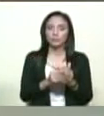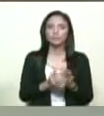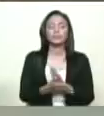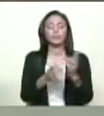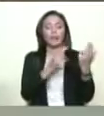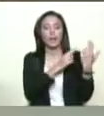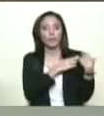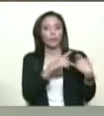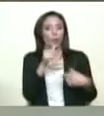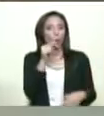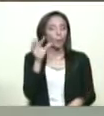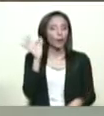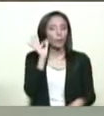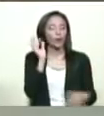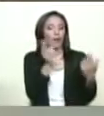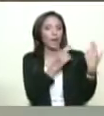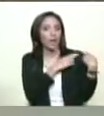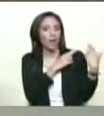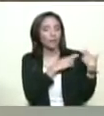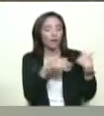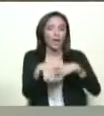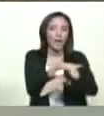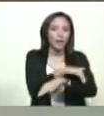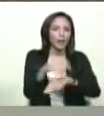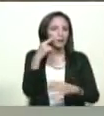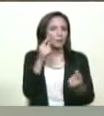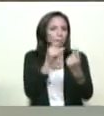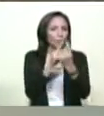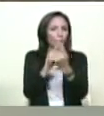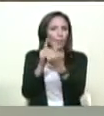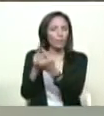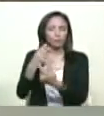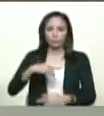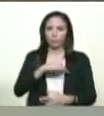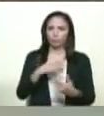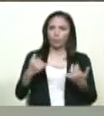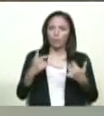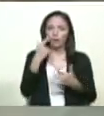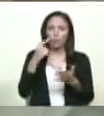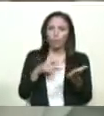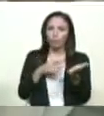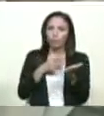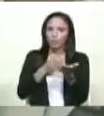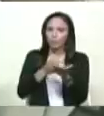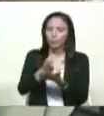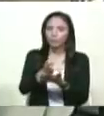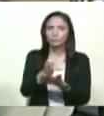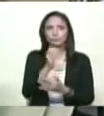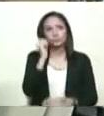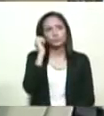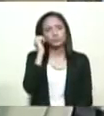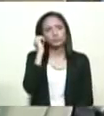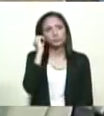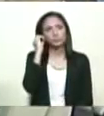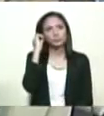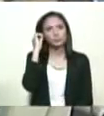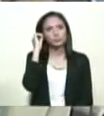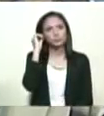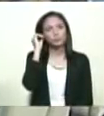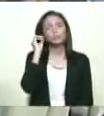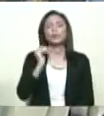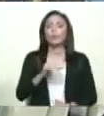jefas y jefes de calle nosotros estamos dando uno de los pasos más